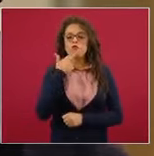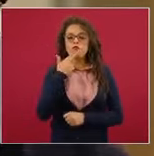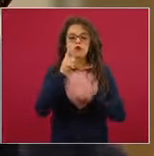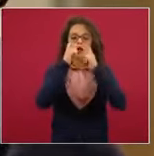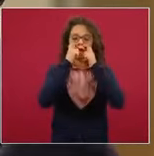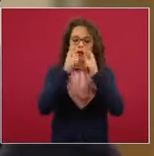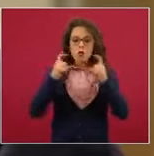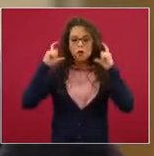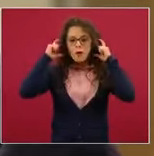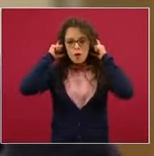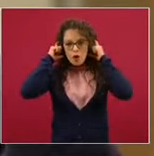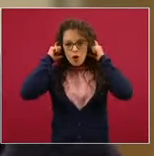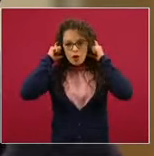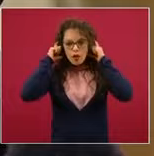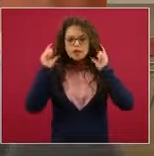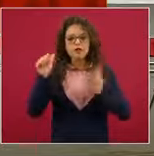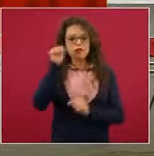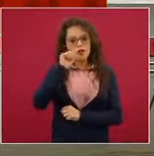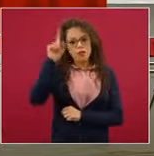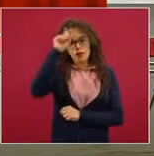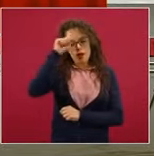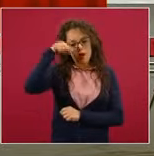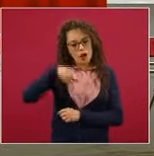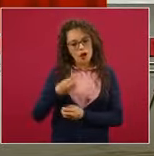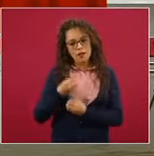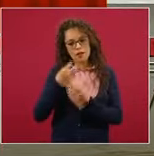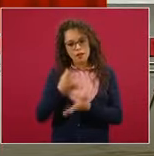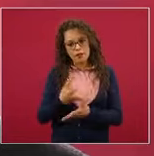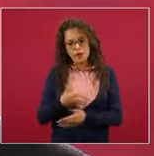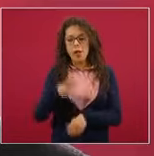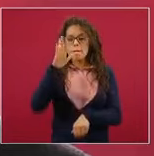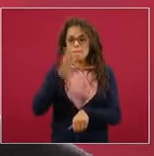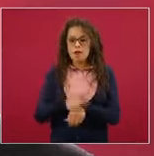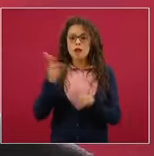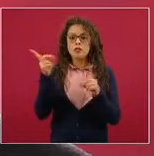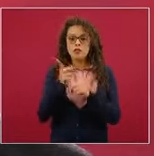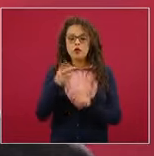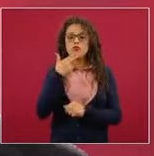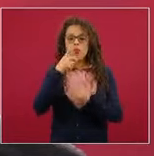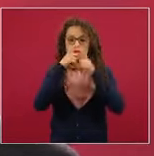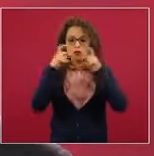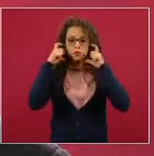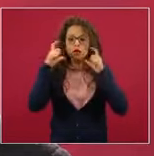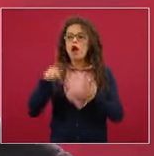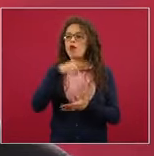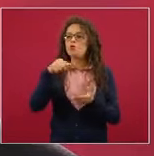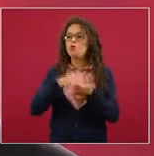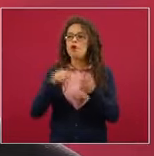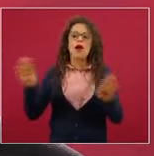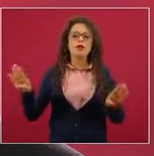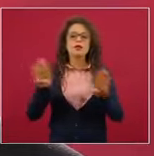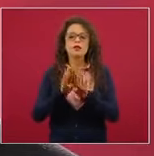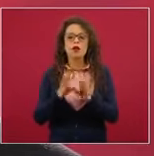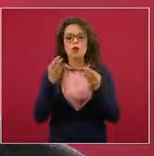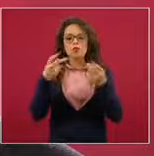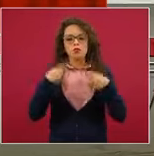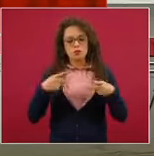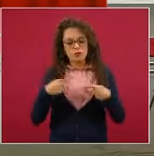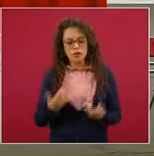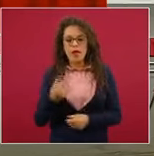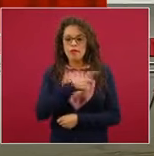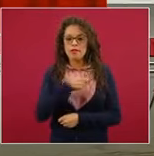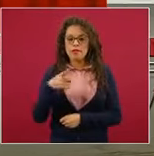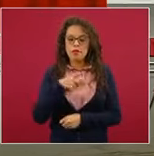cubrebocas, como lo recomendamos siempre, particularmente en espacios públicos cerrados. Lavarse las manos de manera continua. Si usted